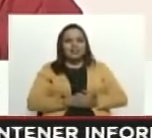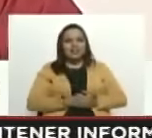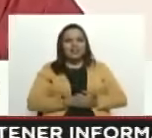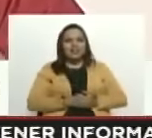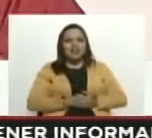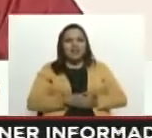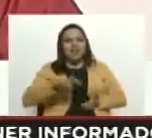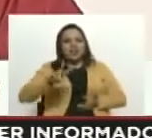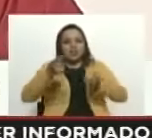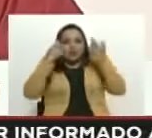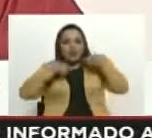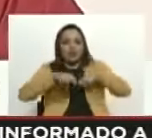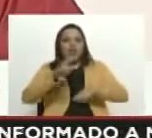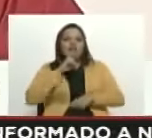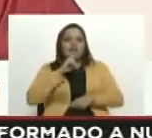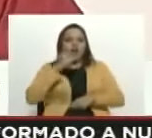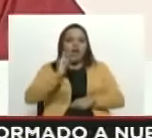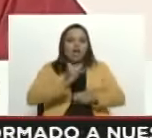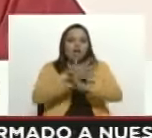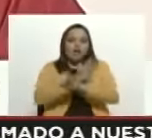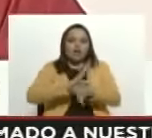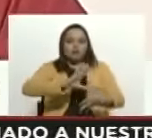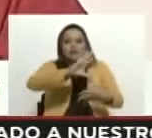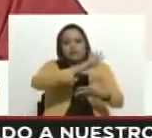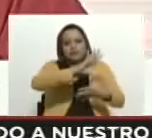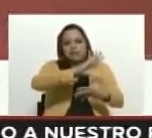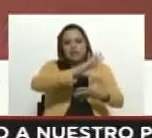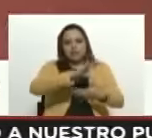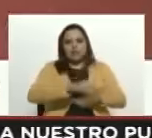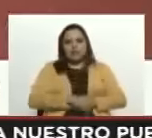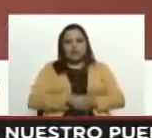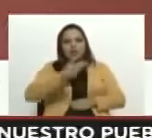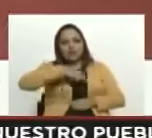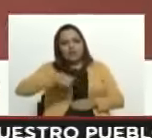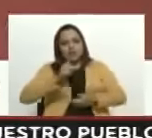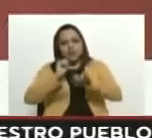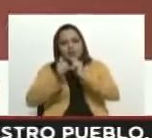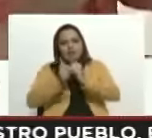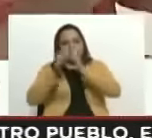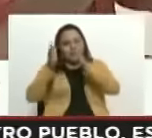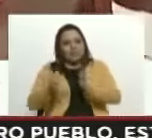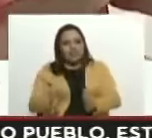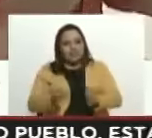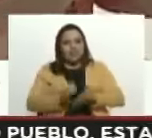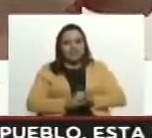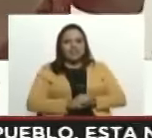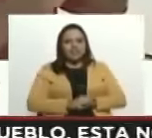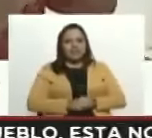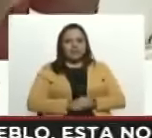Dos medallas de oro llevamos en los Juegos Panamericanos, nuestros atletas.